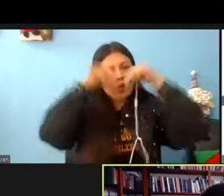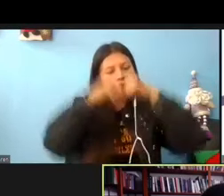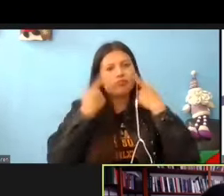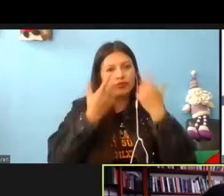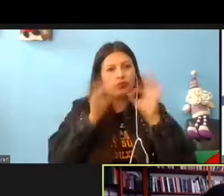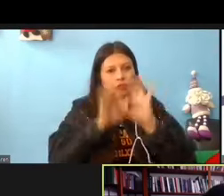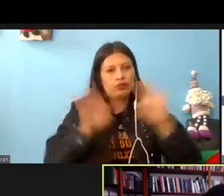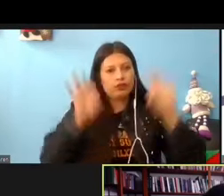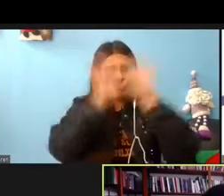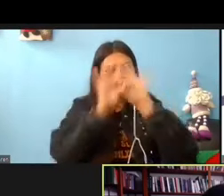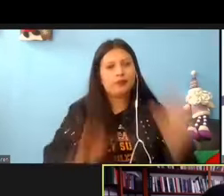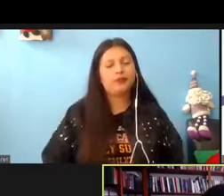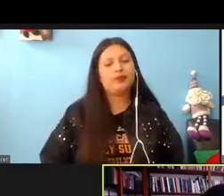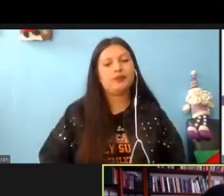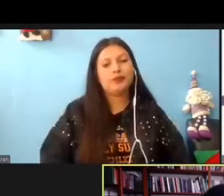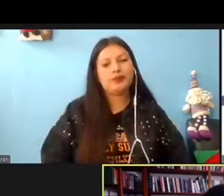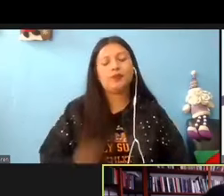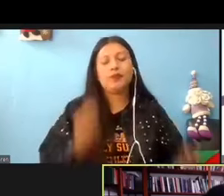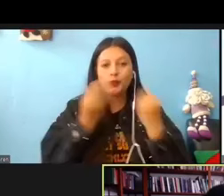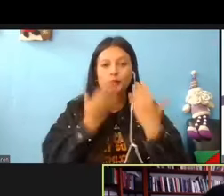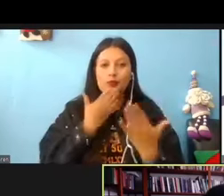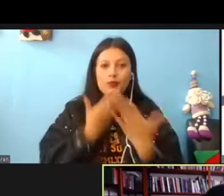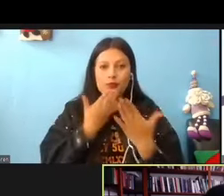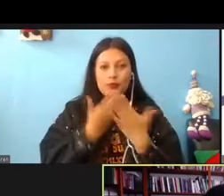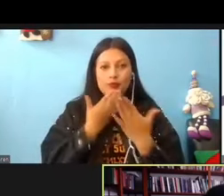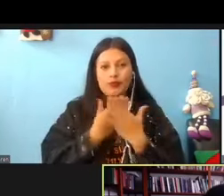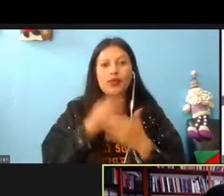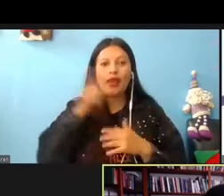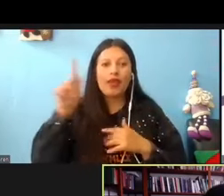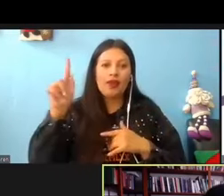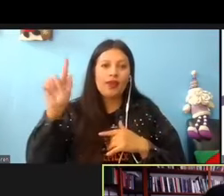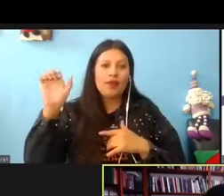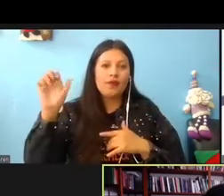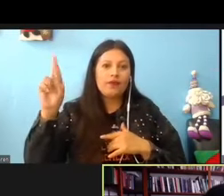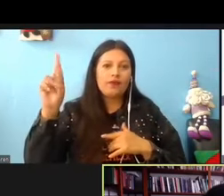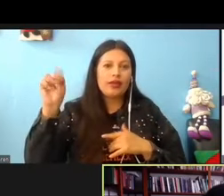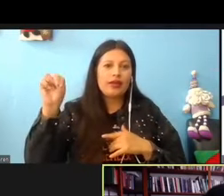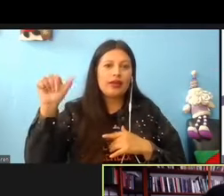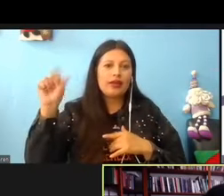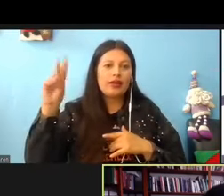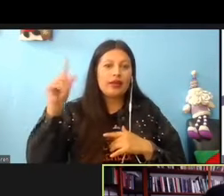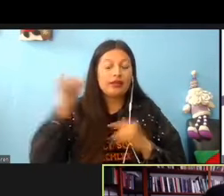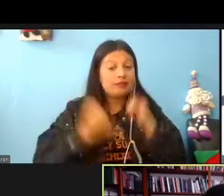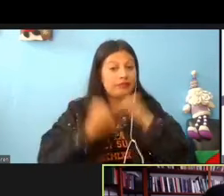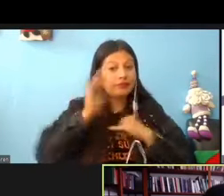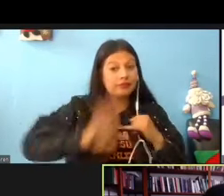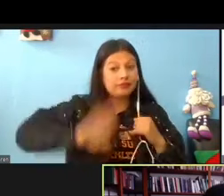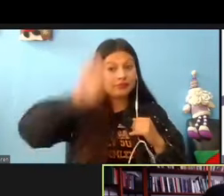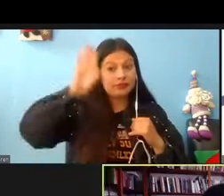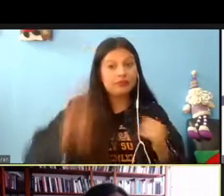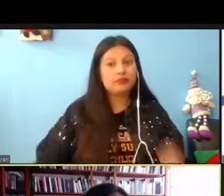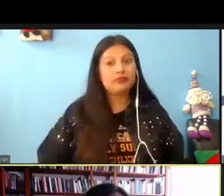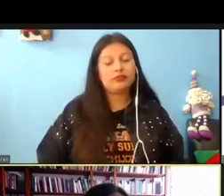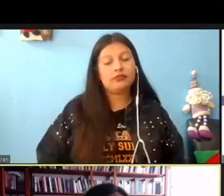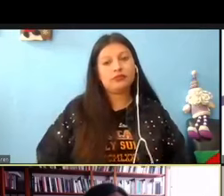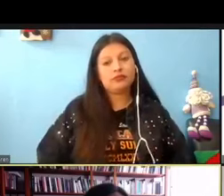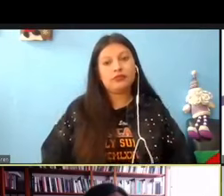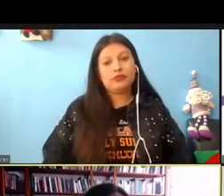grande. Muchas gracias. Creo que Fernanda quería hacer una última intervención. Fernanda